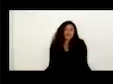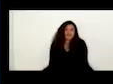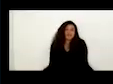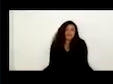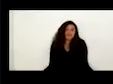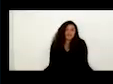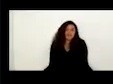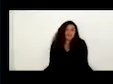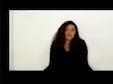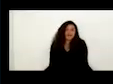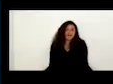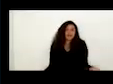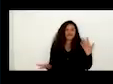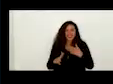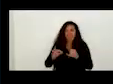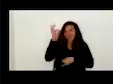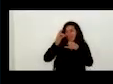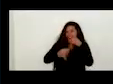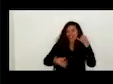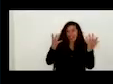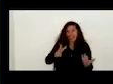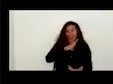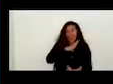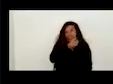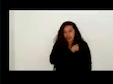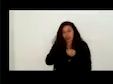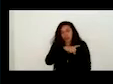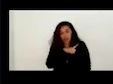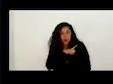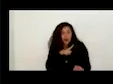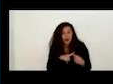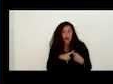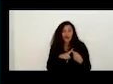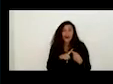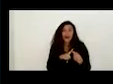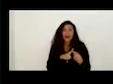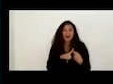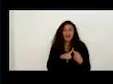Justamente, ¿no? Al final viene creo que la parte de la salud, mantener un buen estado,